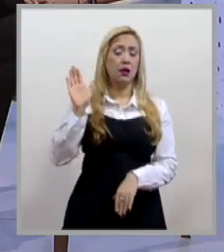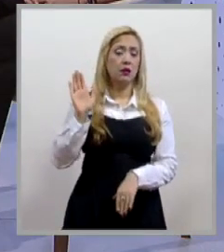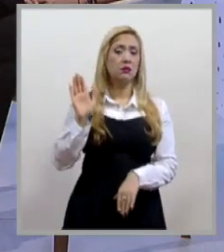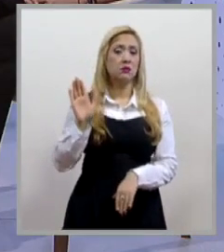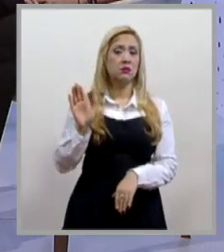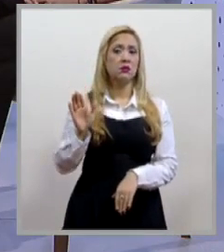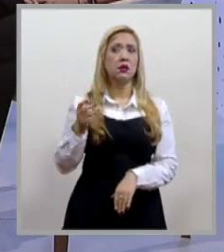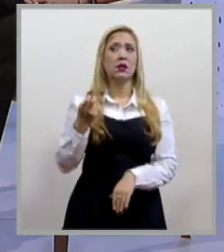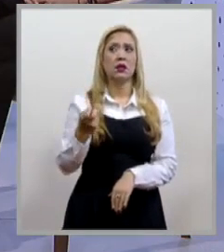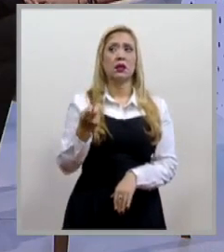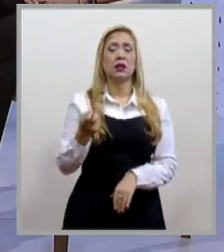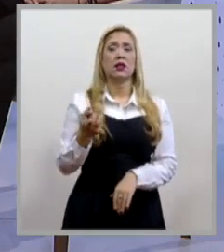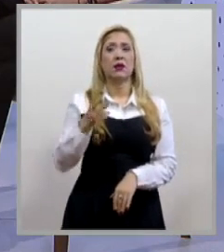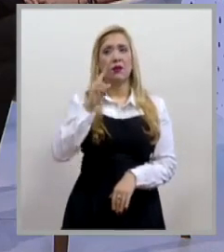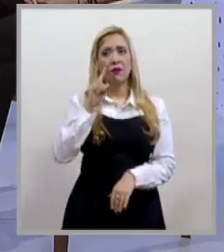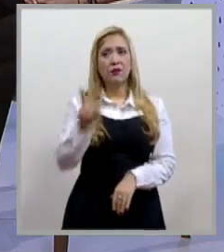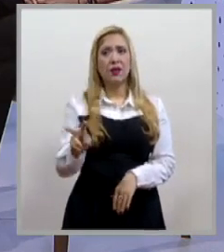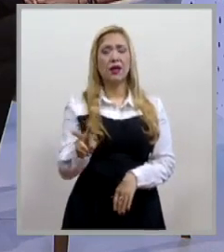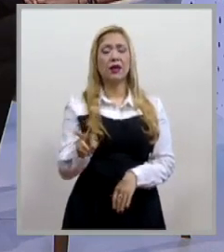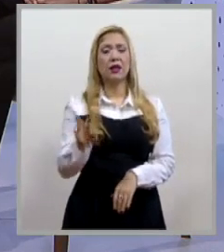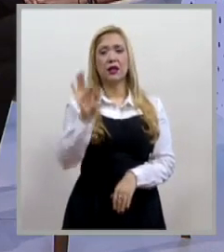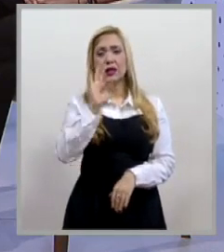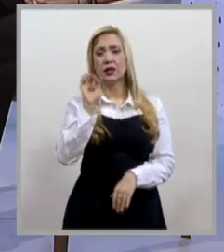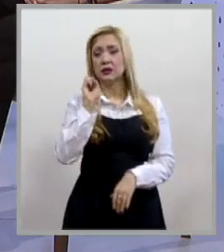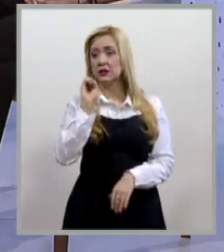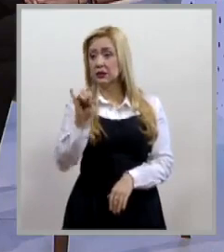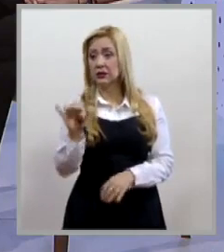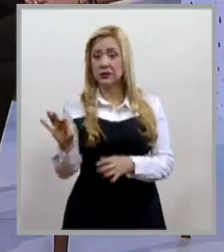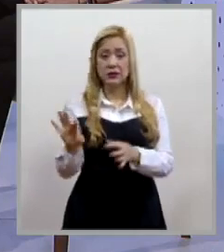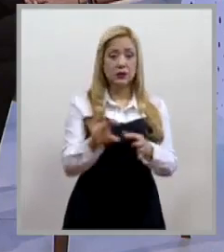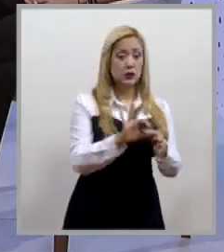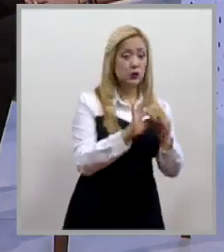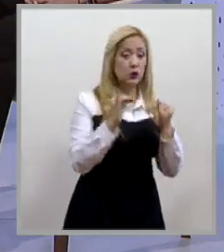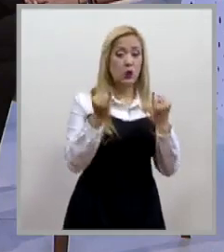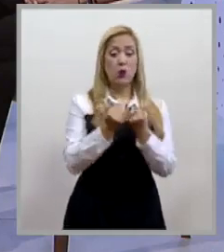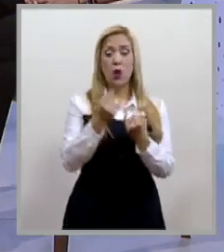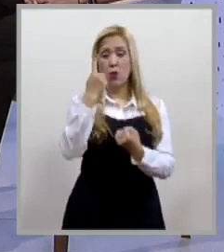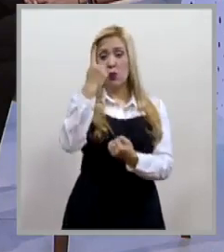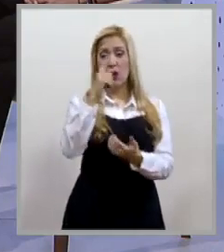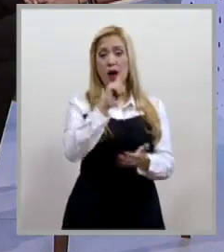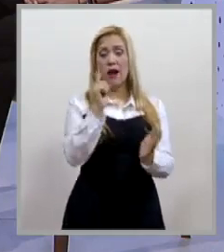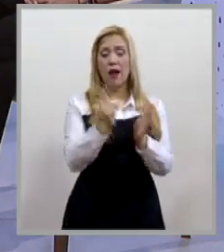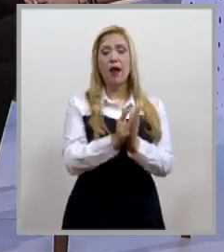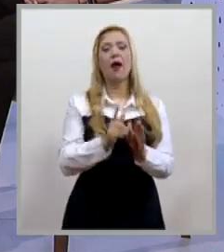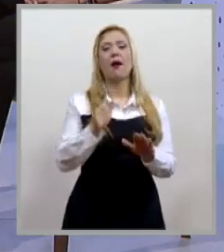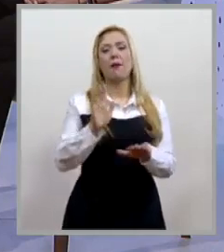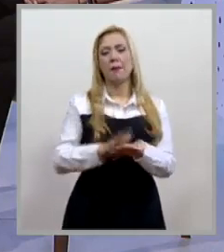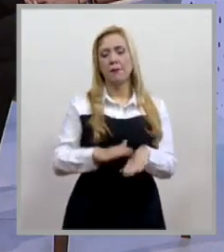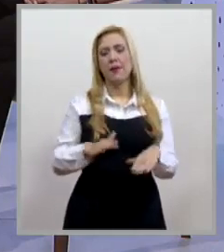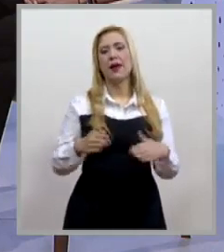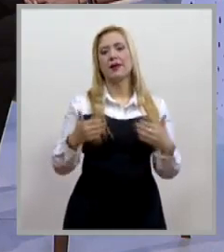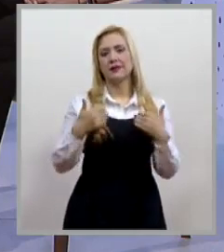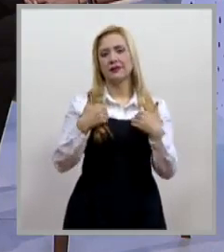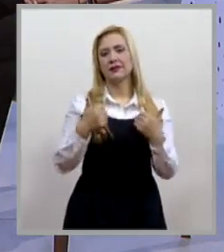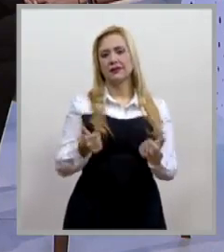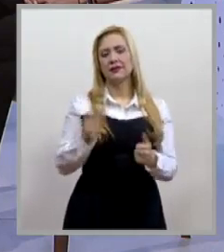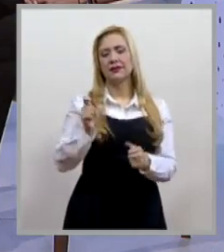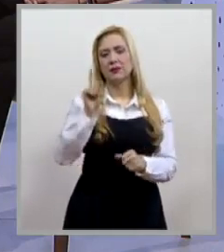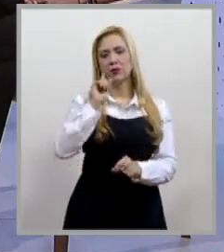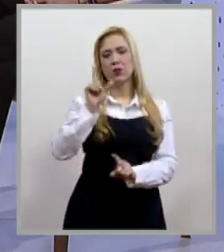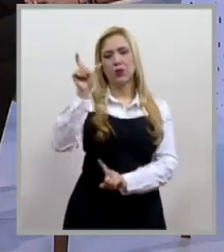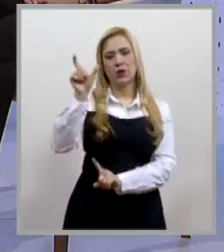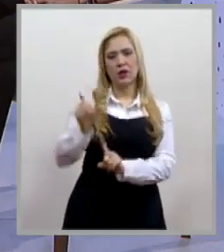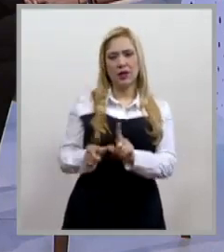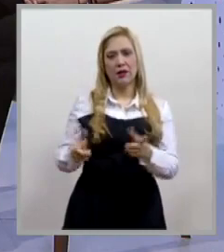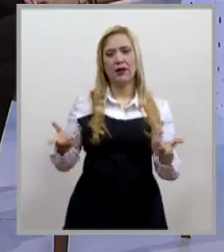Entonces, ver de qué manera, si se opta por la armonización, cómo vamos a comprender todas estas razones de Claro, no género es un reto